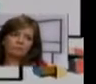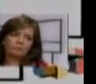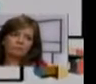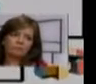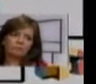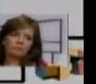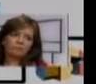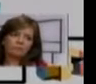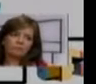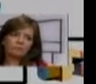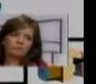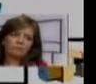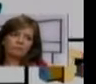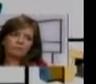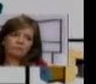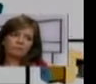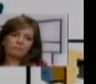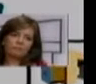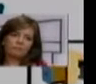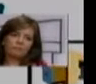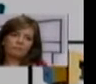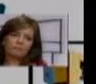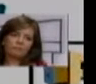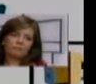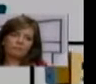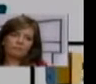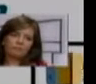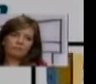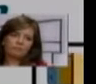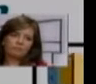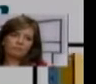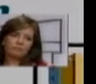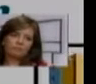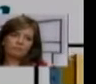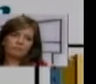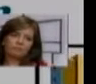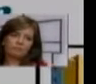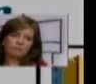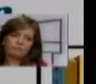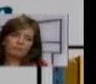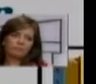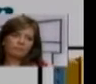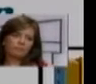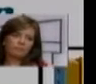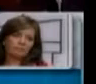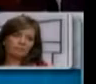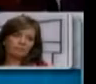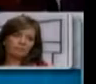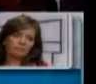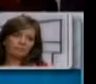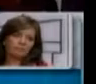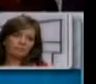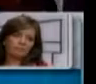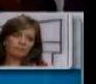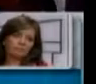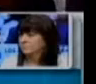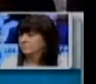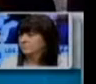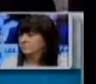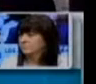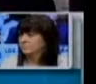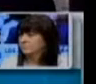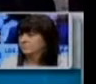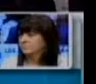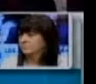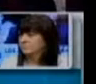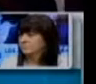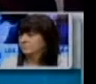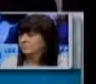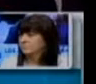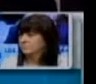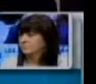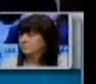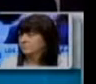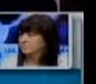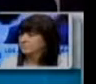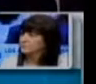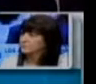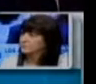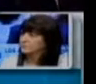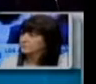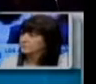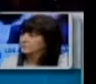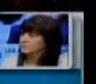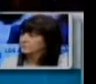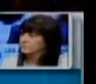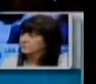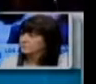Pareciera que perdido por perdido, el monopolio de Mañeto decidió redoblar la apuesta. Como botón para muestra, la pésima onda con